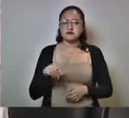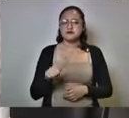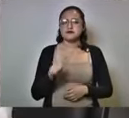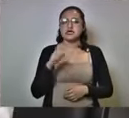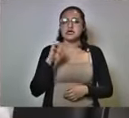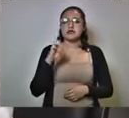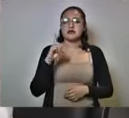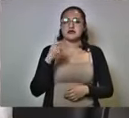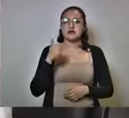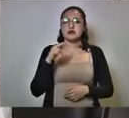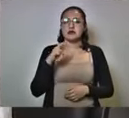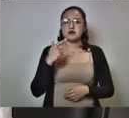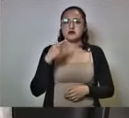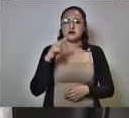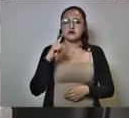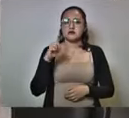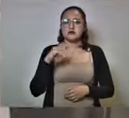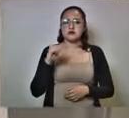Ángulo